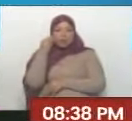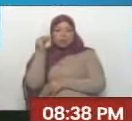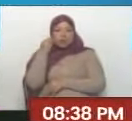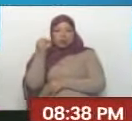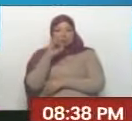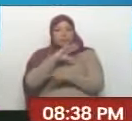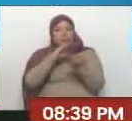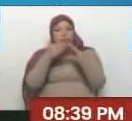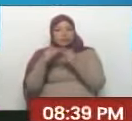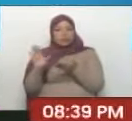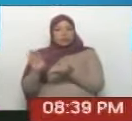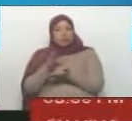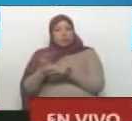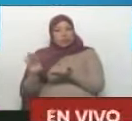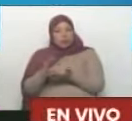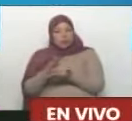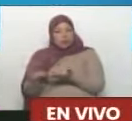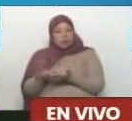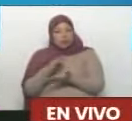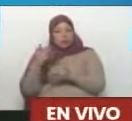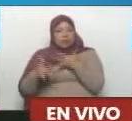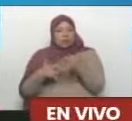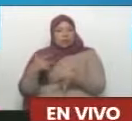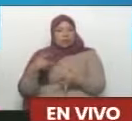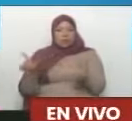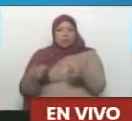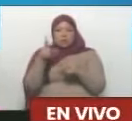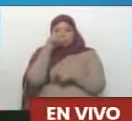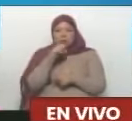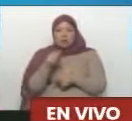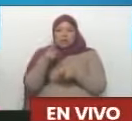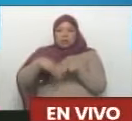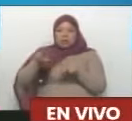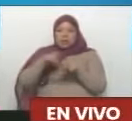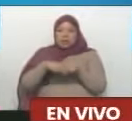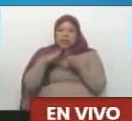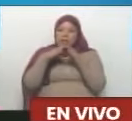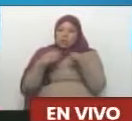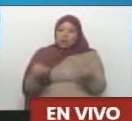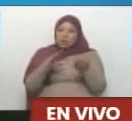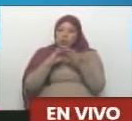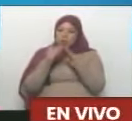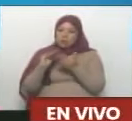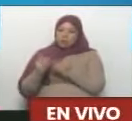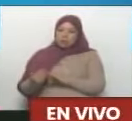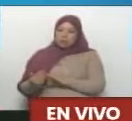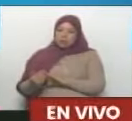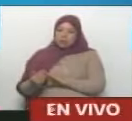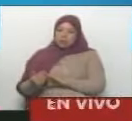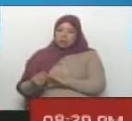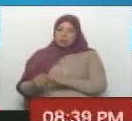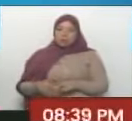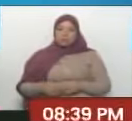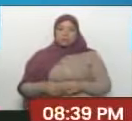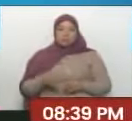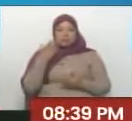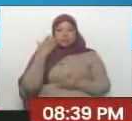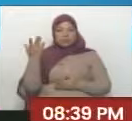los cumpleaños comunitarios para celebrar el cumpleaños de nuestros niños y niñas? Presidente. Ah,